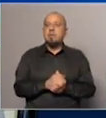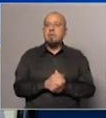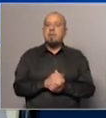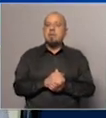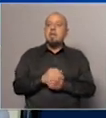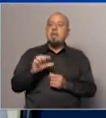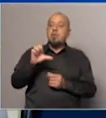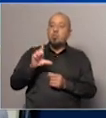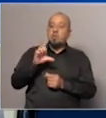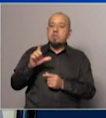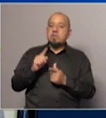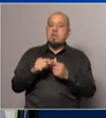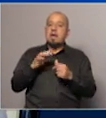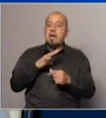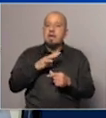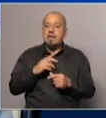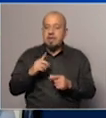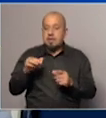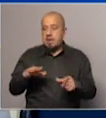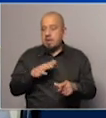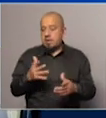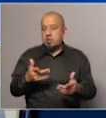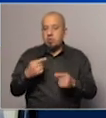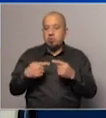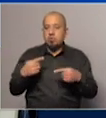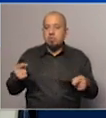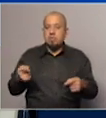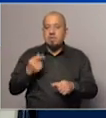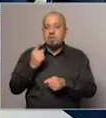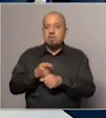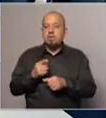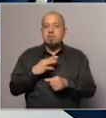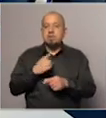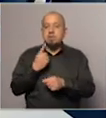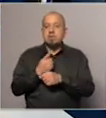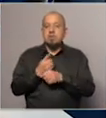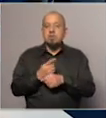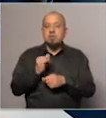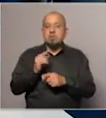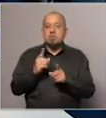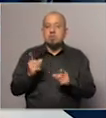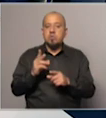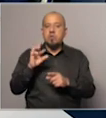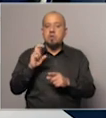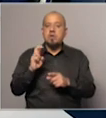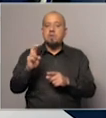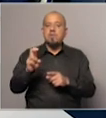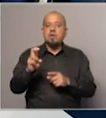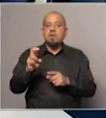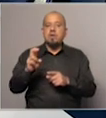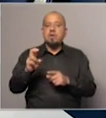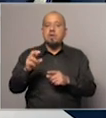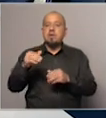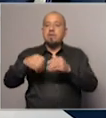el ejecutivo a decidir acá hay varias cuestiones a definir primero si se va al referéndum segundo